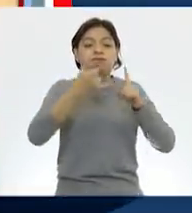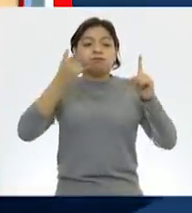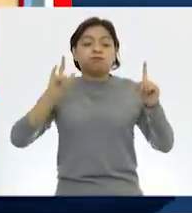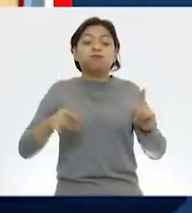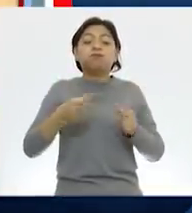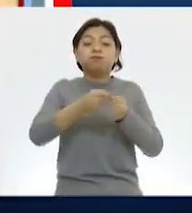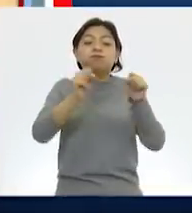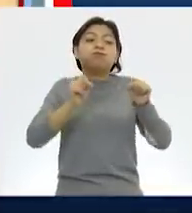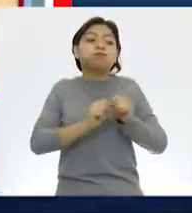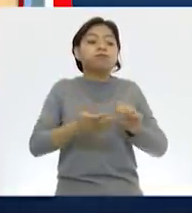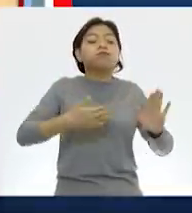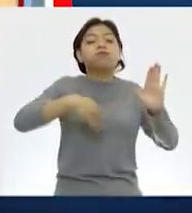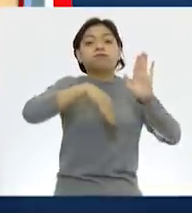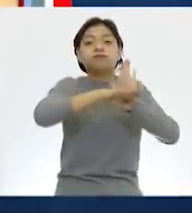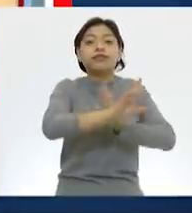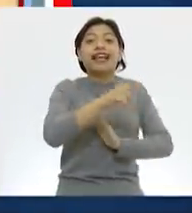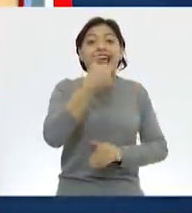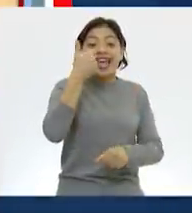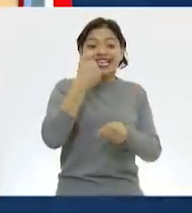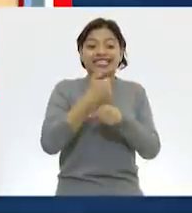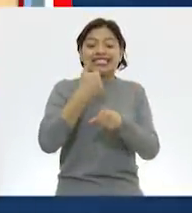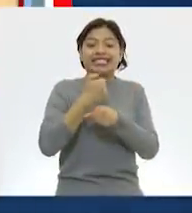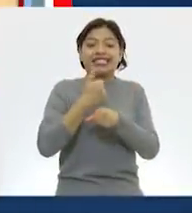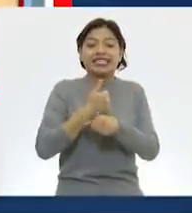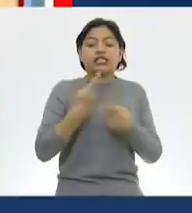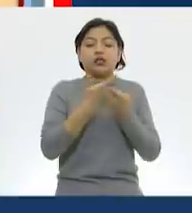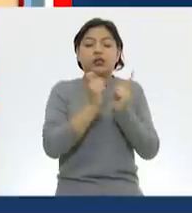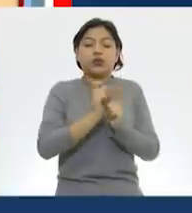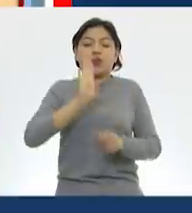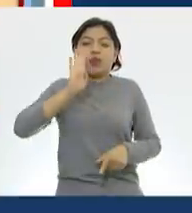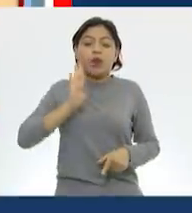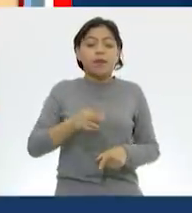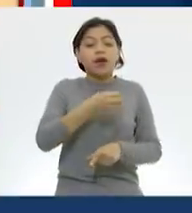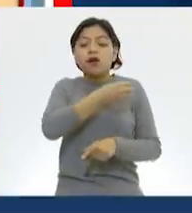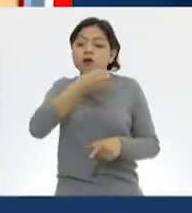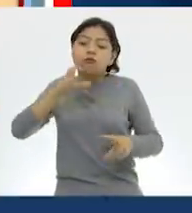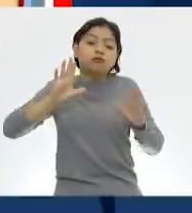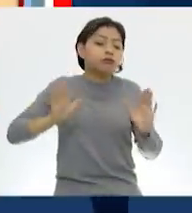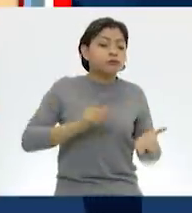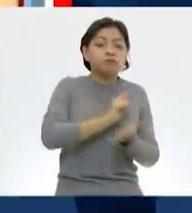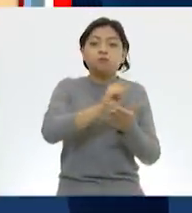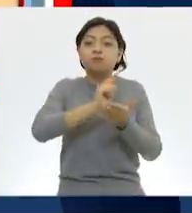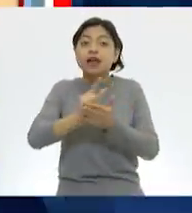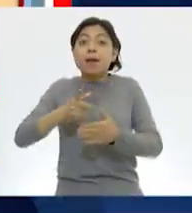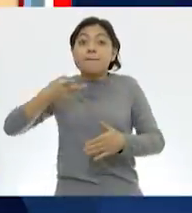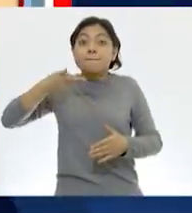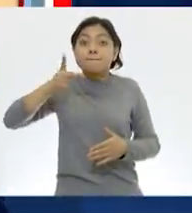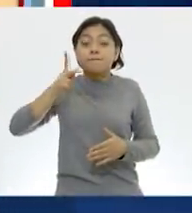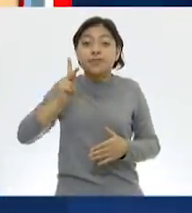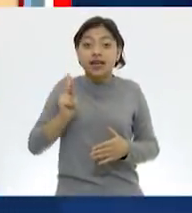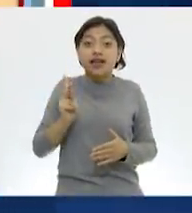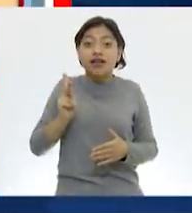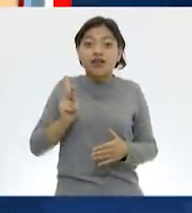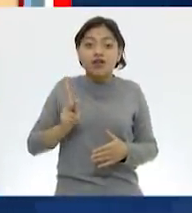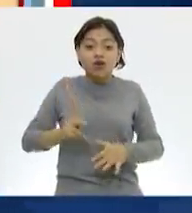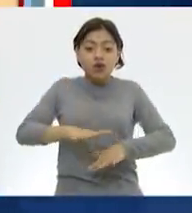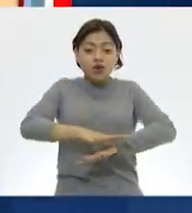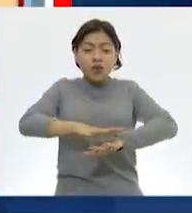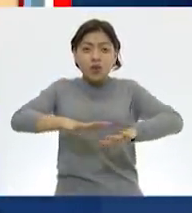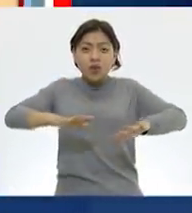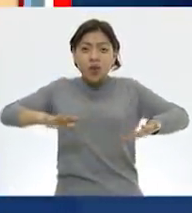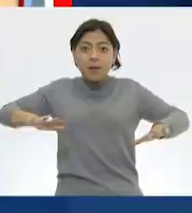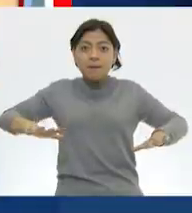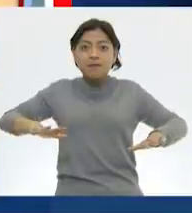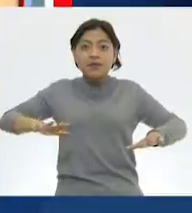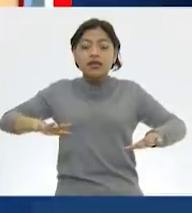al salón de sexto B para revisar que todo estuviera en su lugar para la llegada de los niños, pero todo el piso del salón